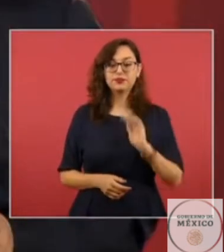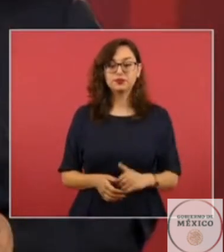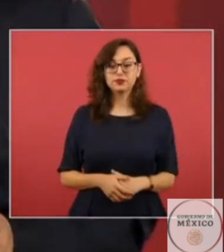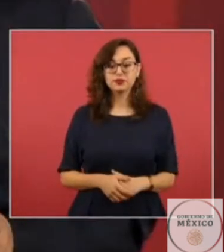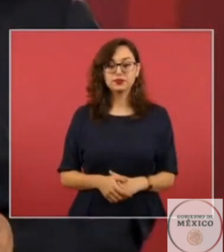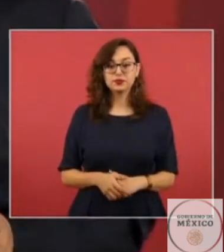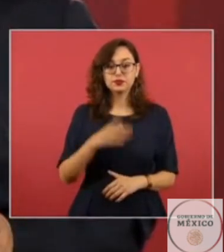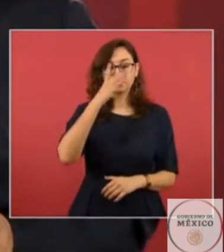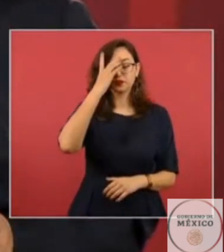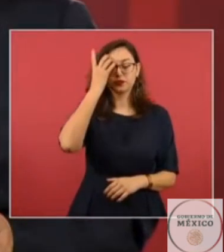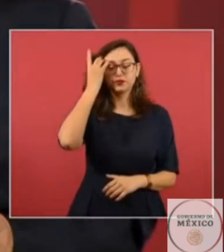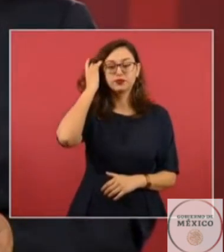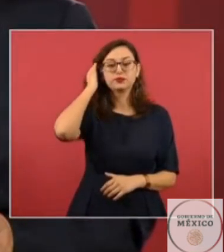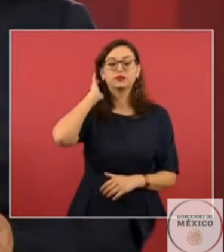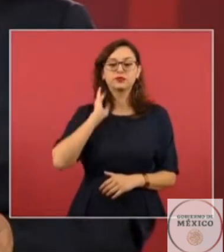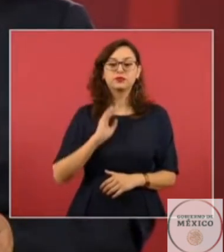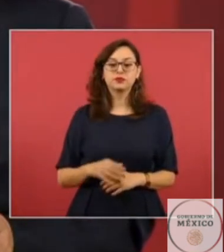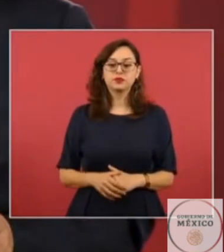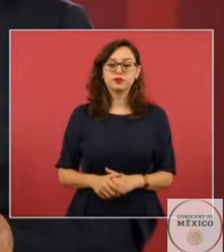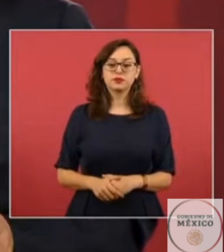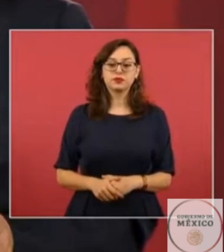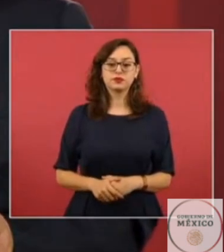ya estamos nosotros